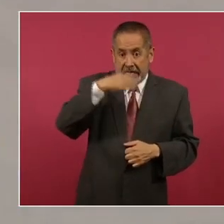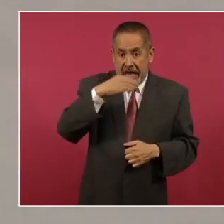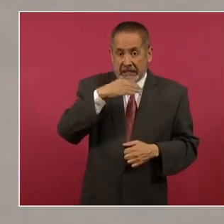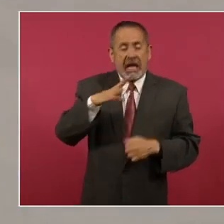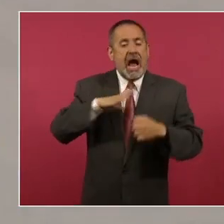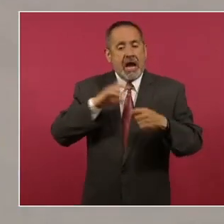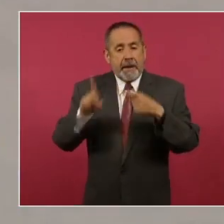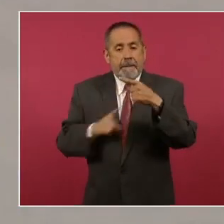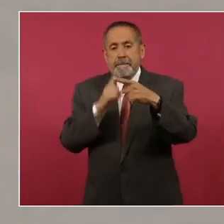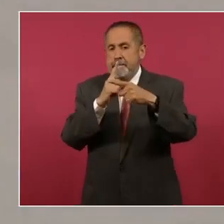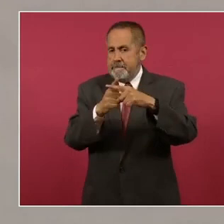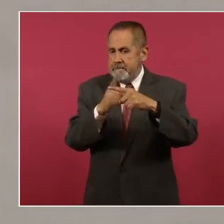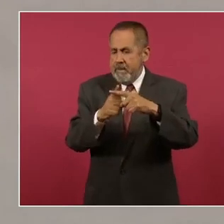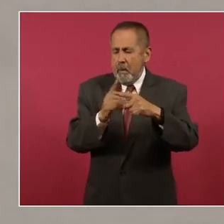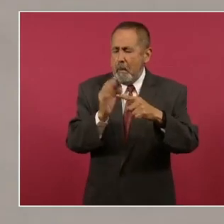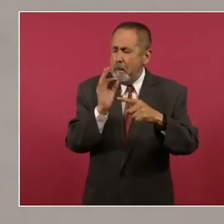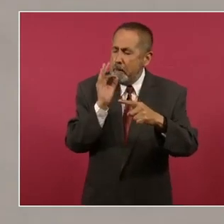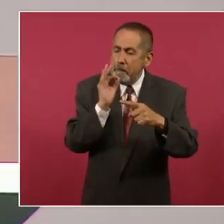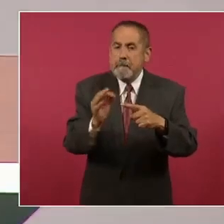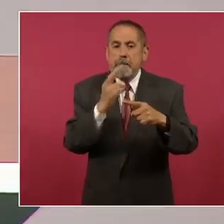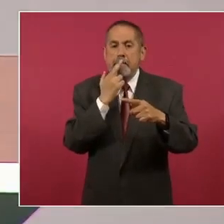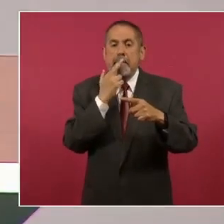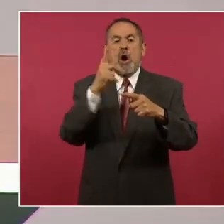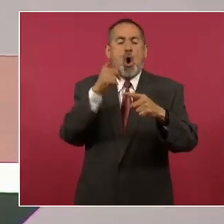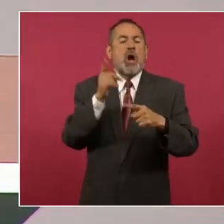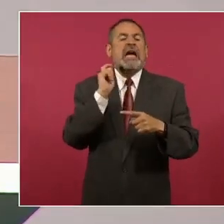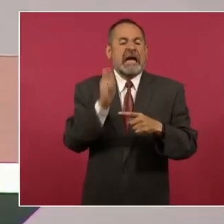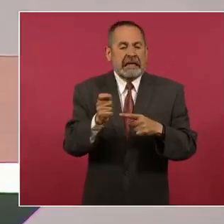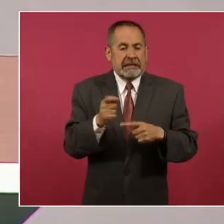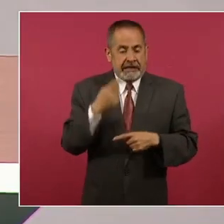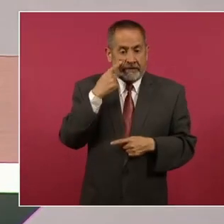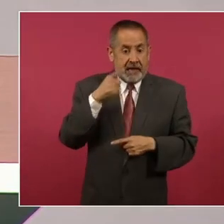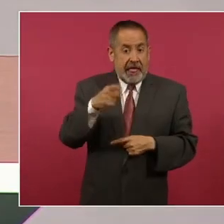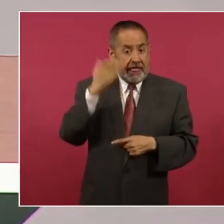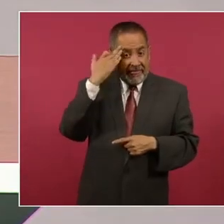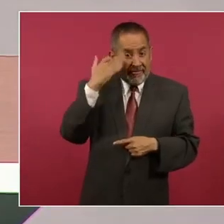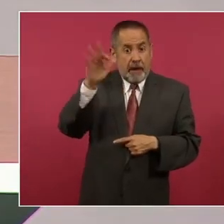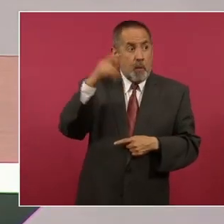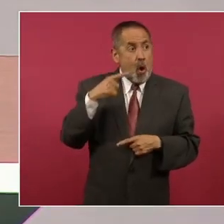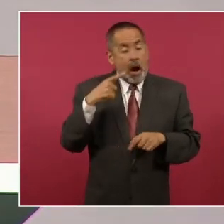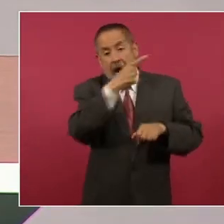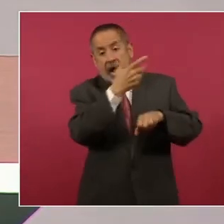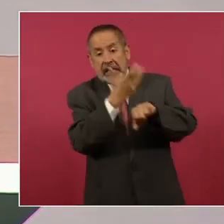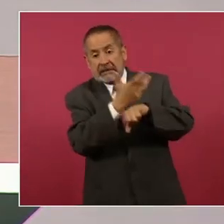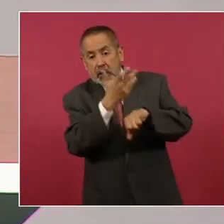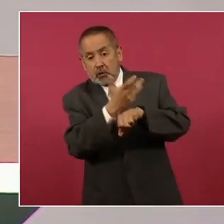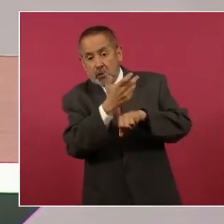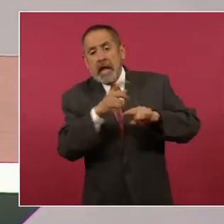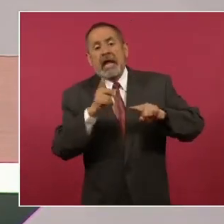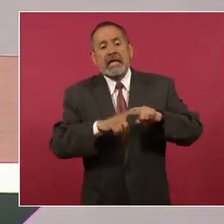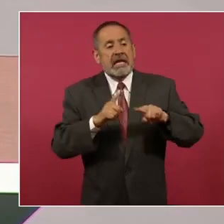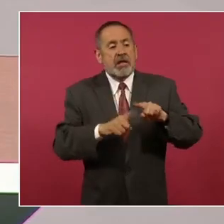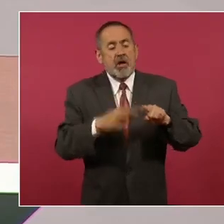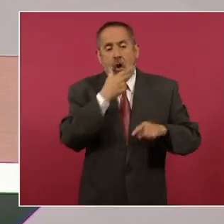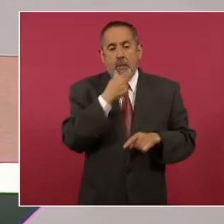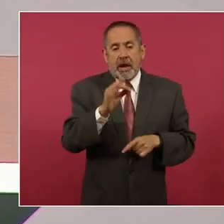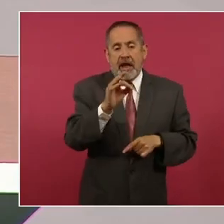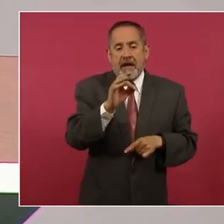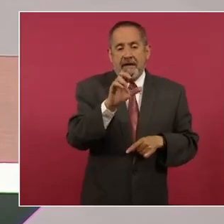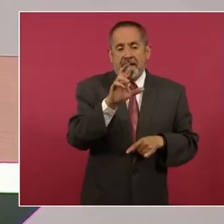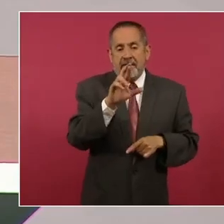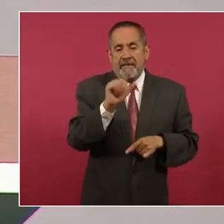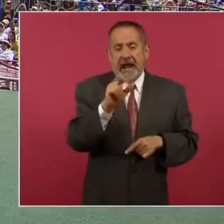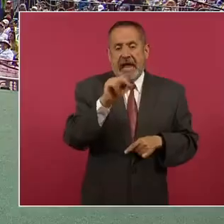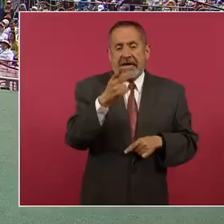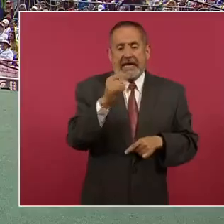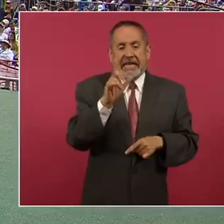circunstancia favorable. En ese tiempo gobernaba Estados Unidos Franklin Delano